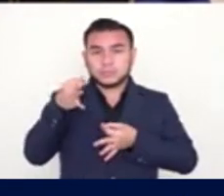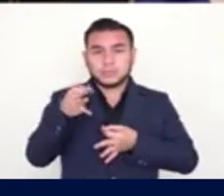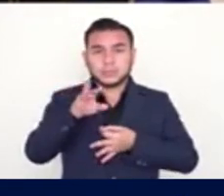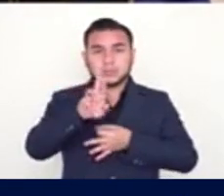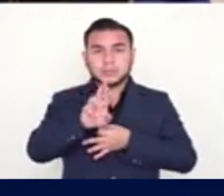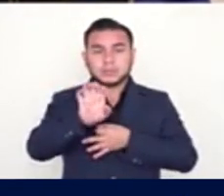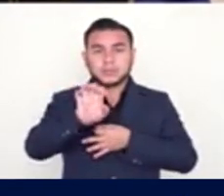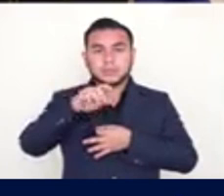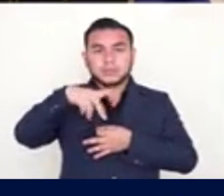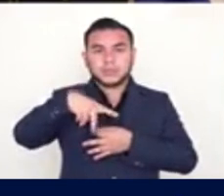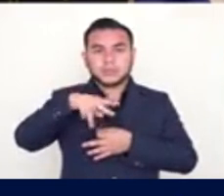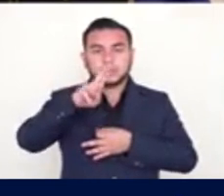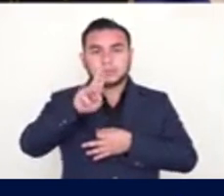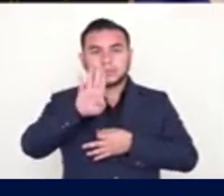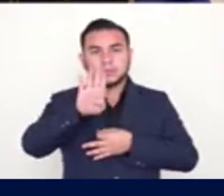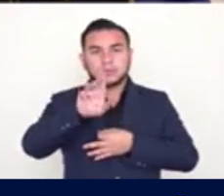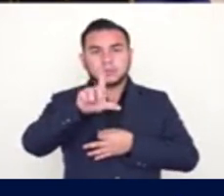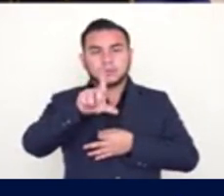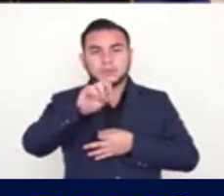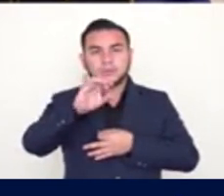los republicanos.